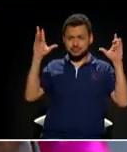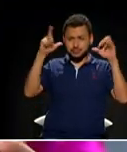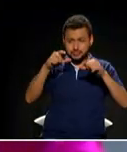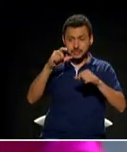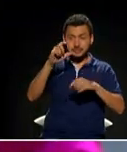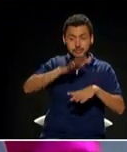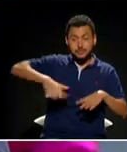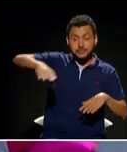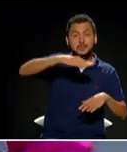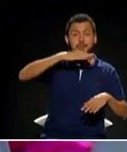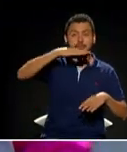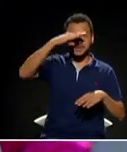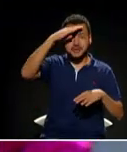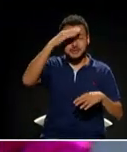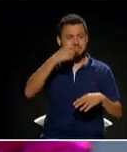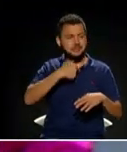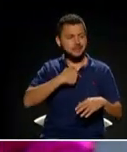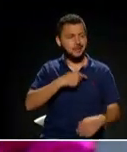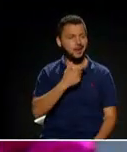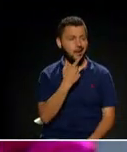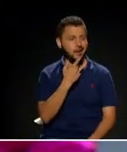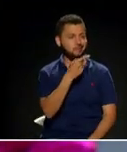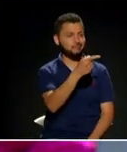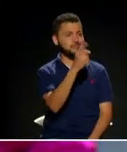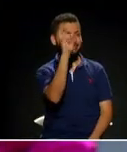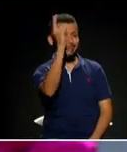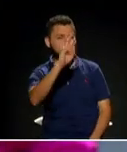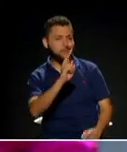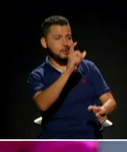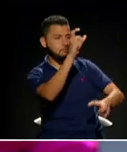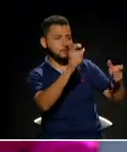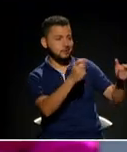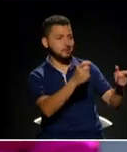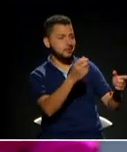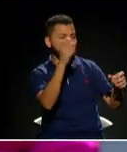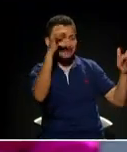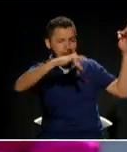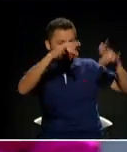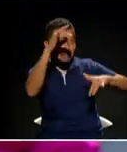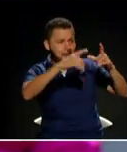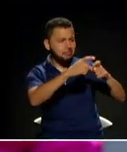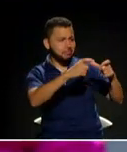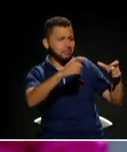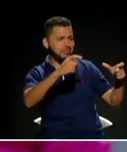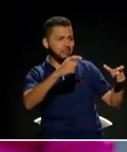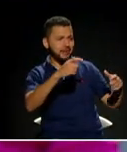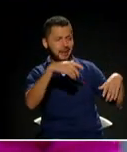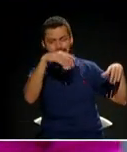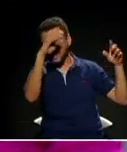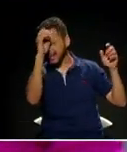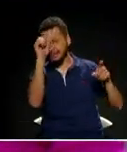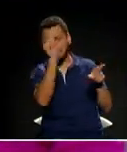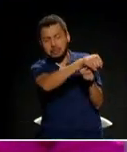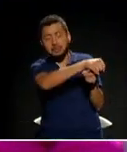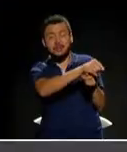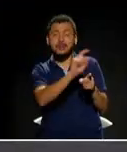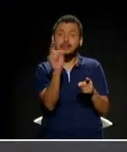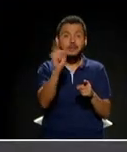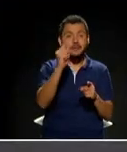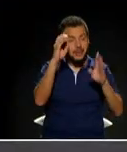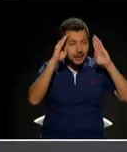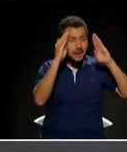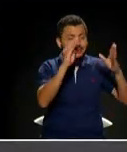amenaza sino como una oportunidad eso sí regular la explotación a la que están siendo sometidos y trabajar para incorporarlos a la vida social de medellín es